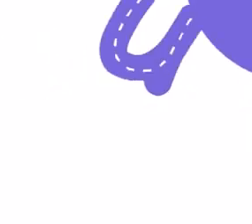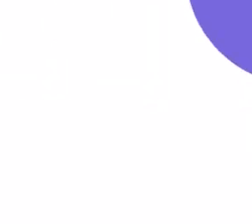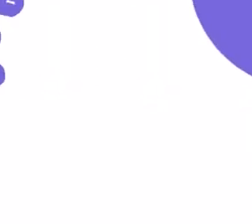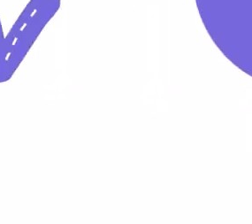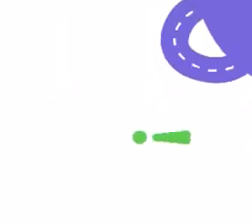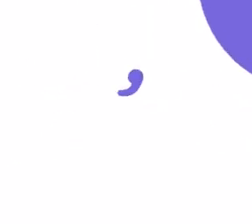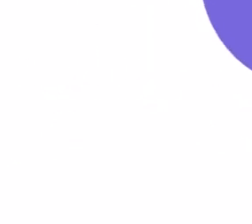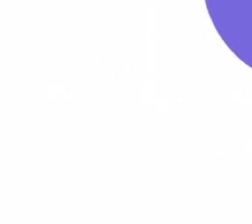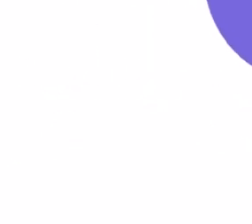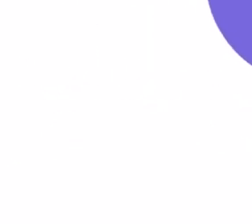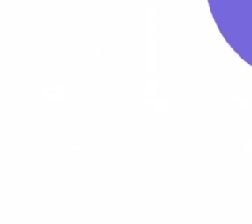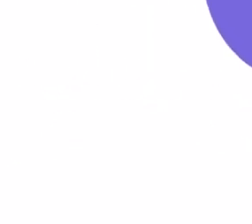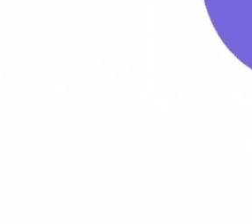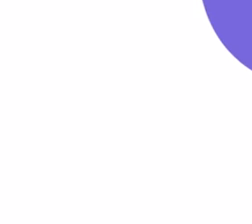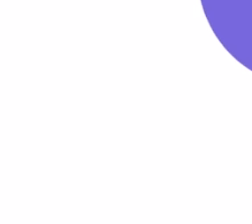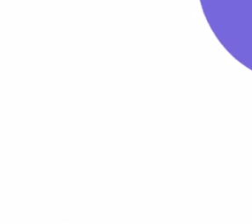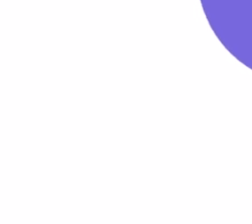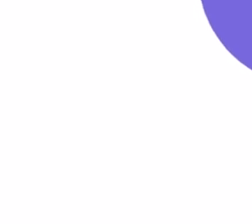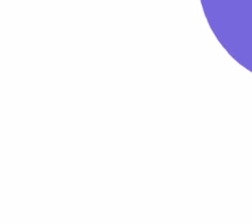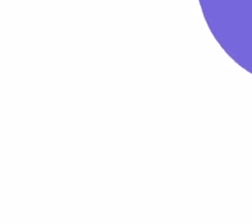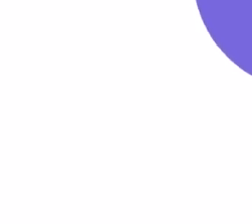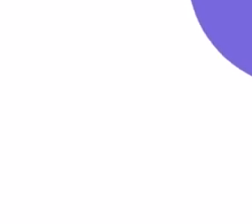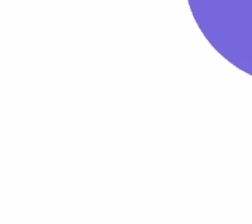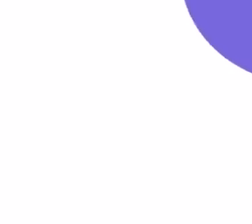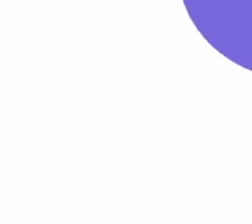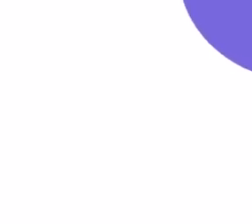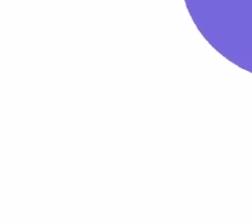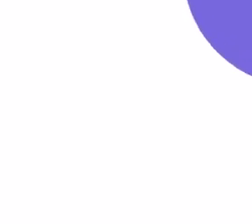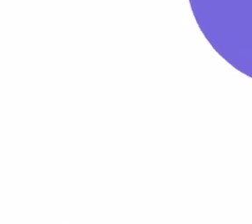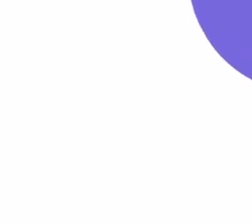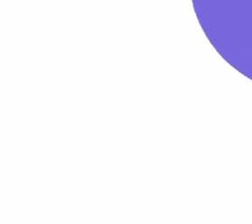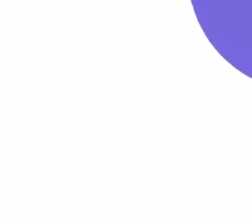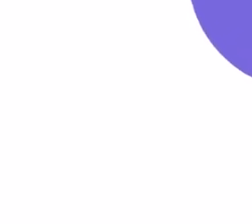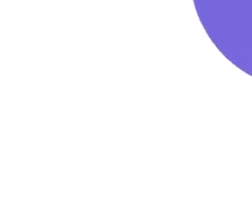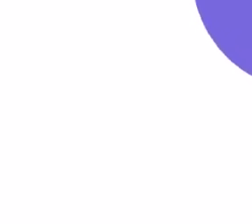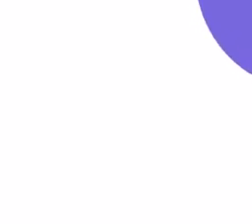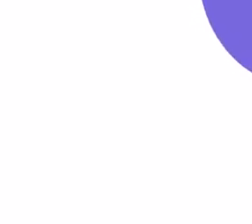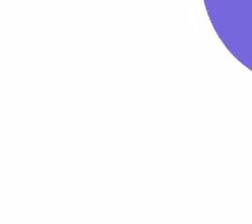Una iniciativa del Ministerio de Educación.